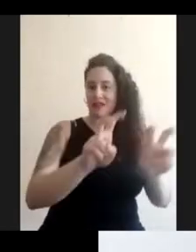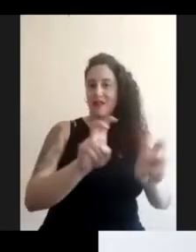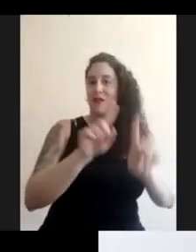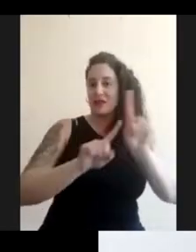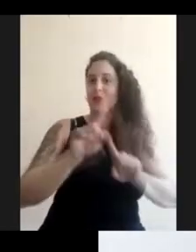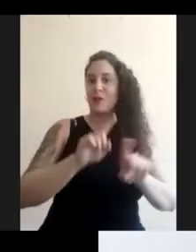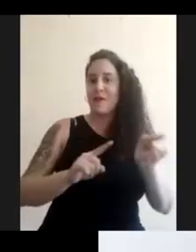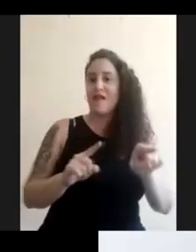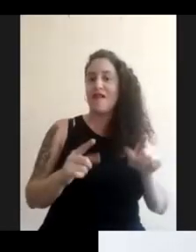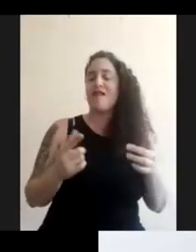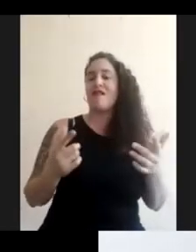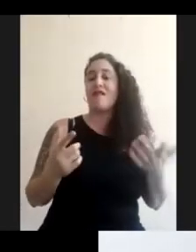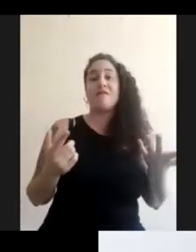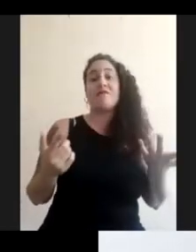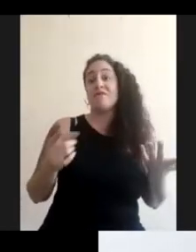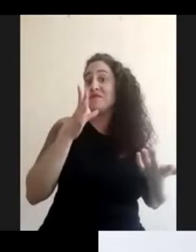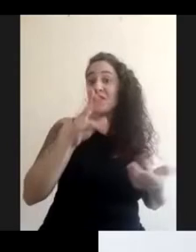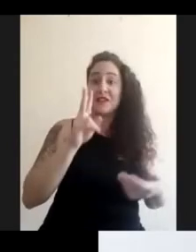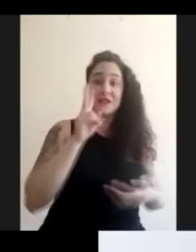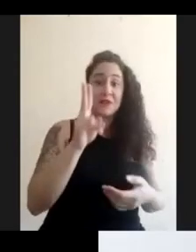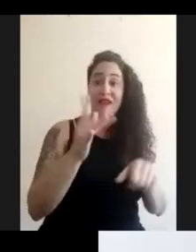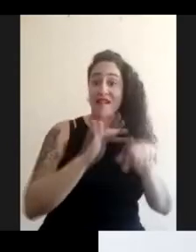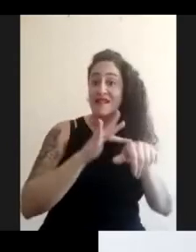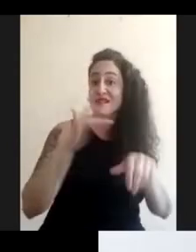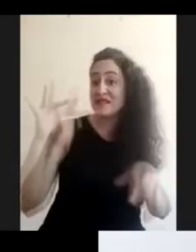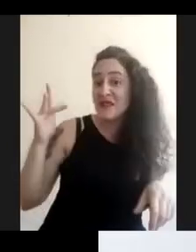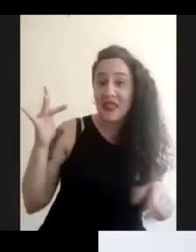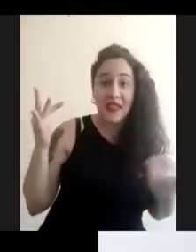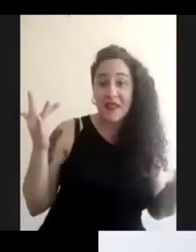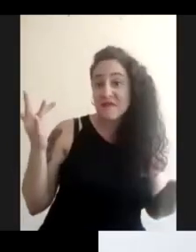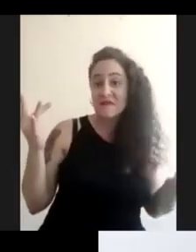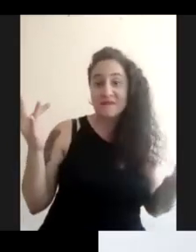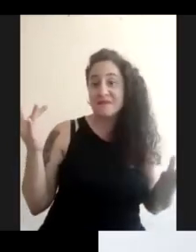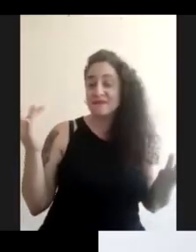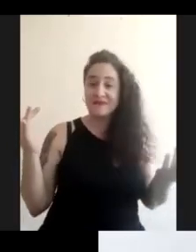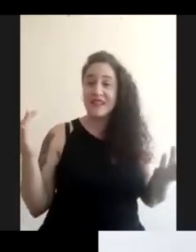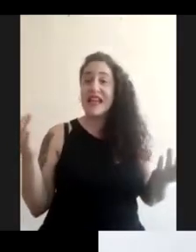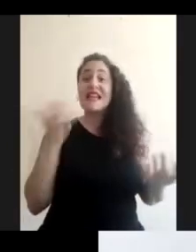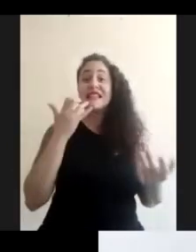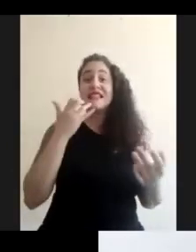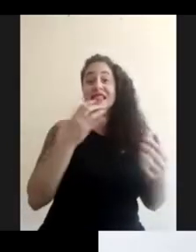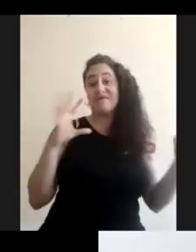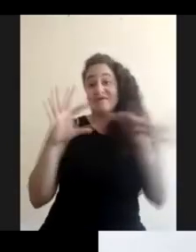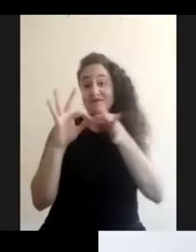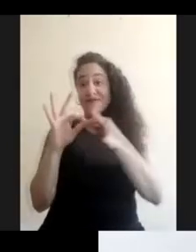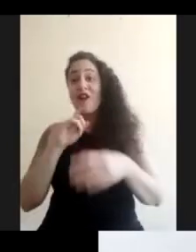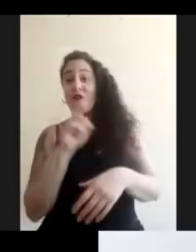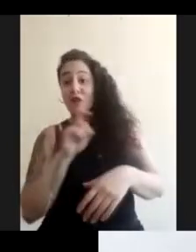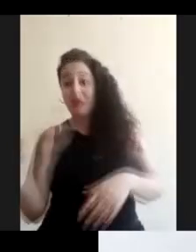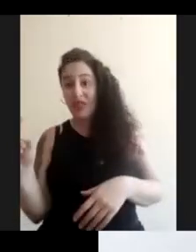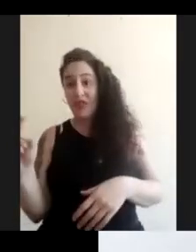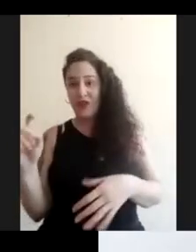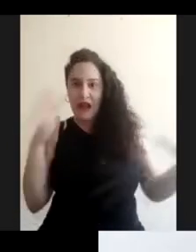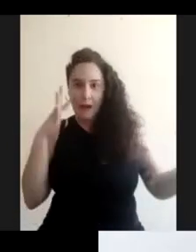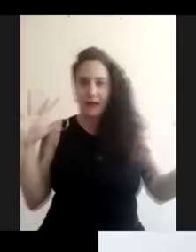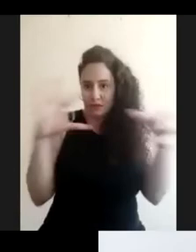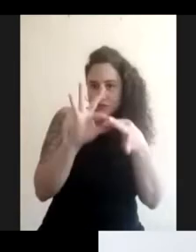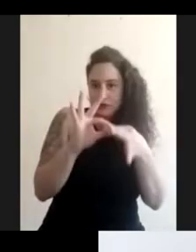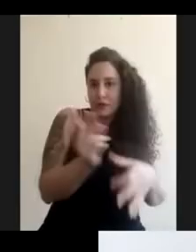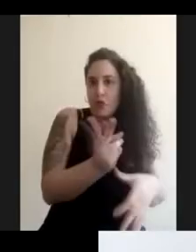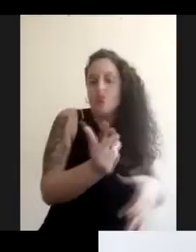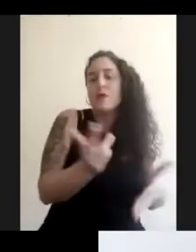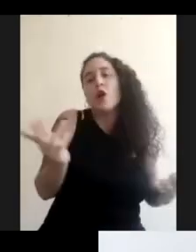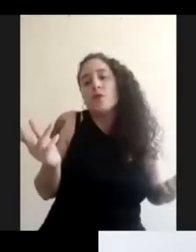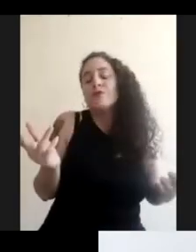resulta que desensibilizada cuando se a través de una fundación que está a su nombre, aunque